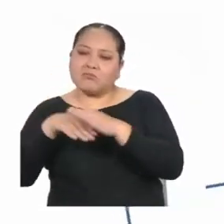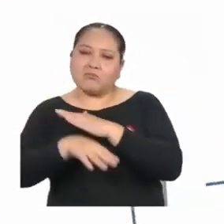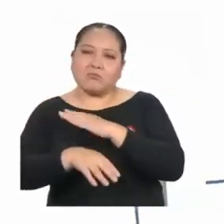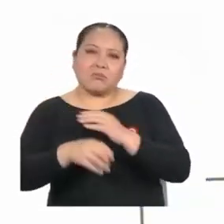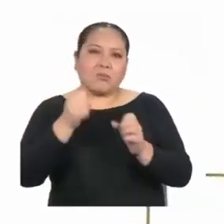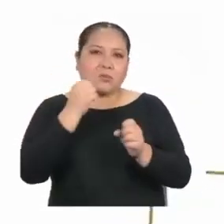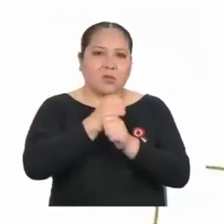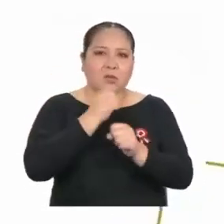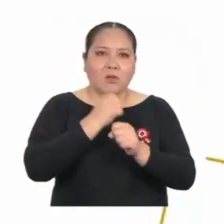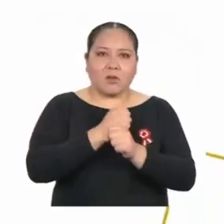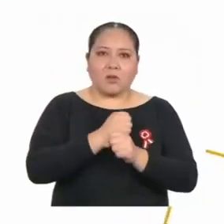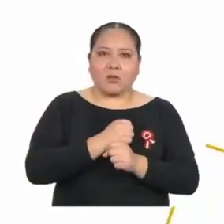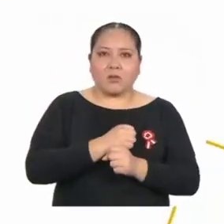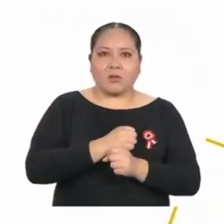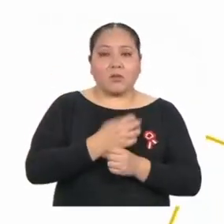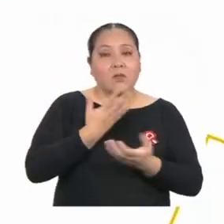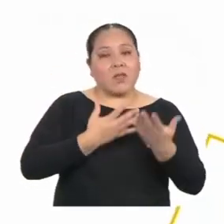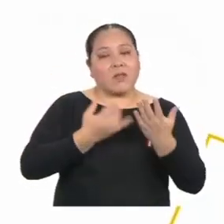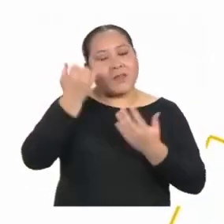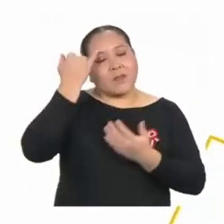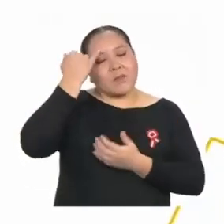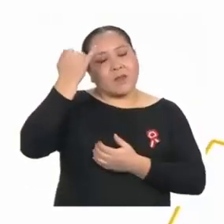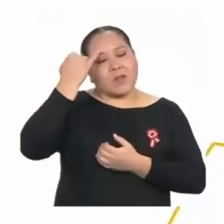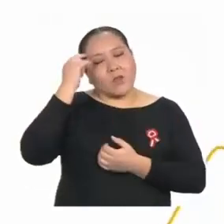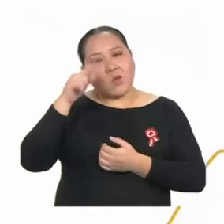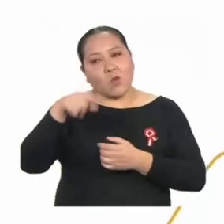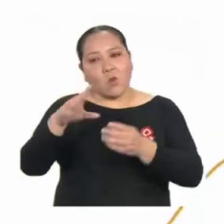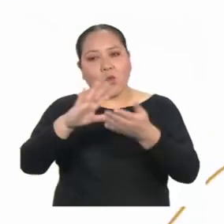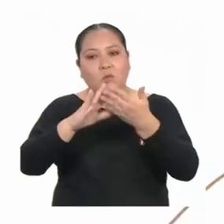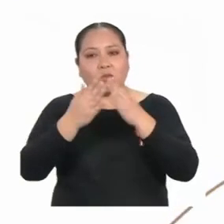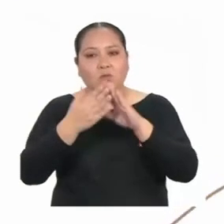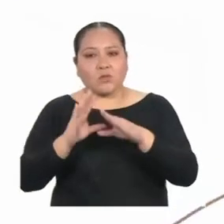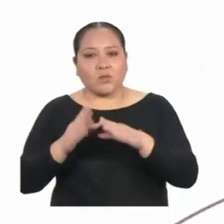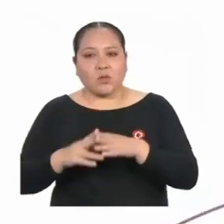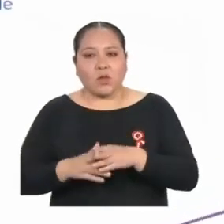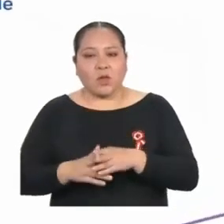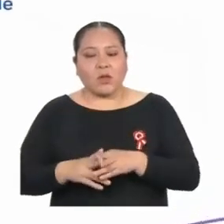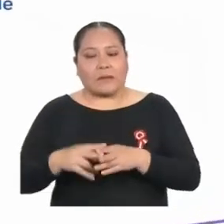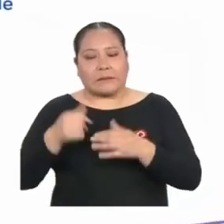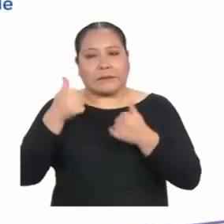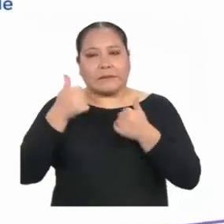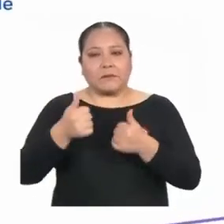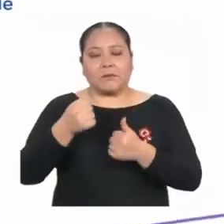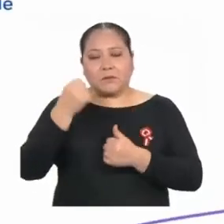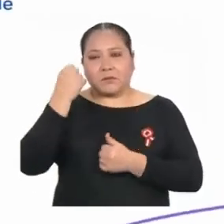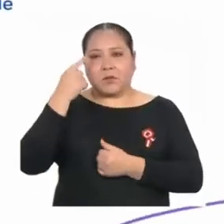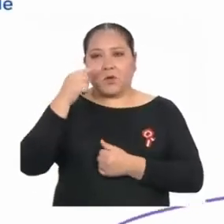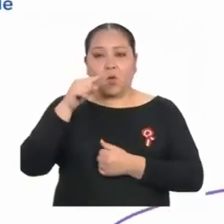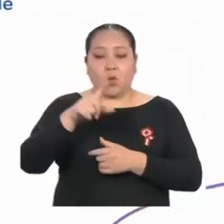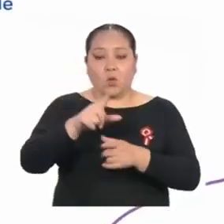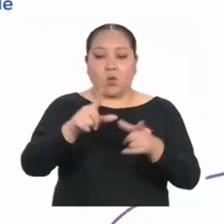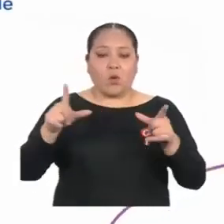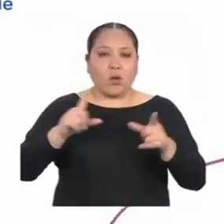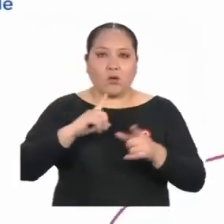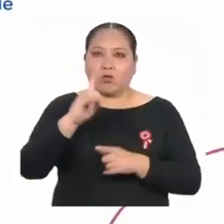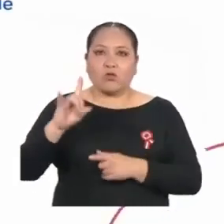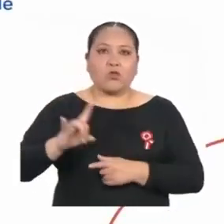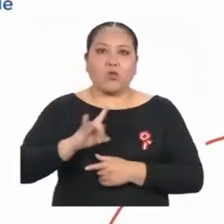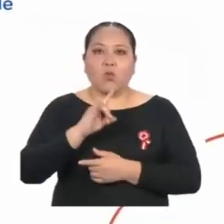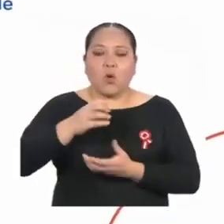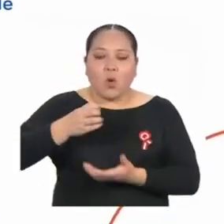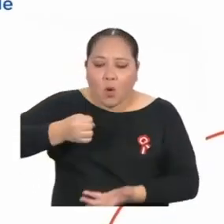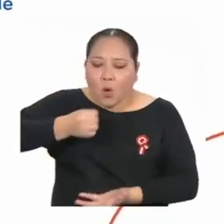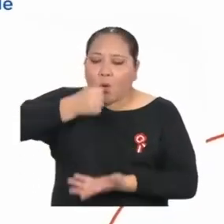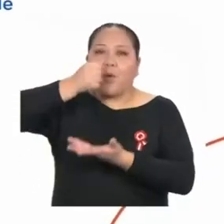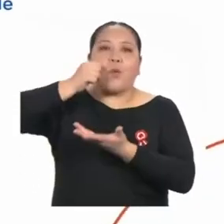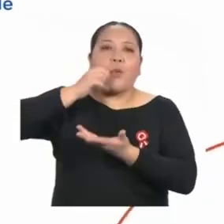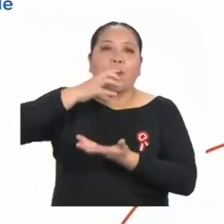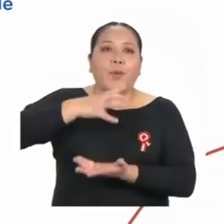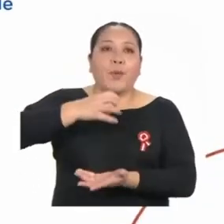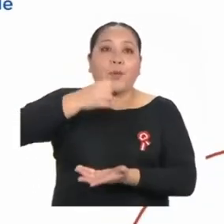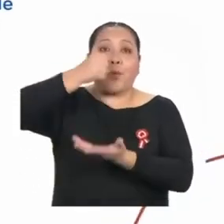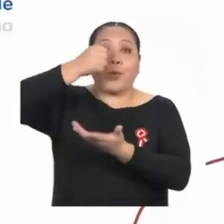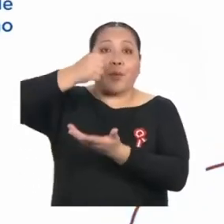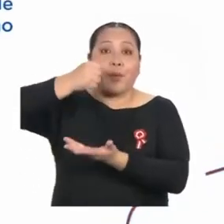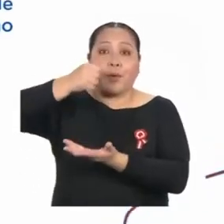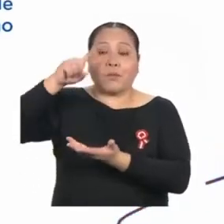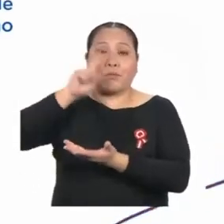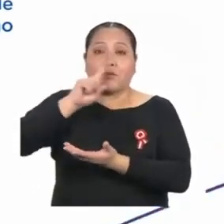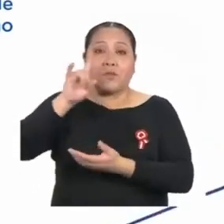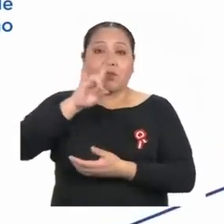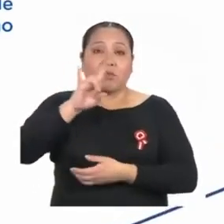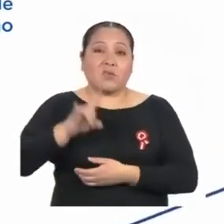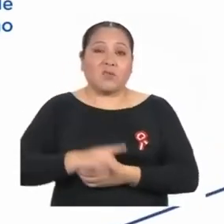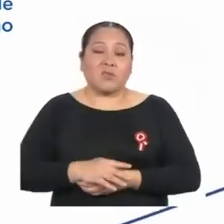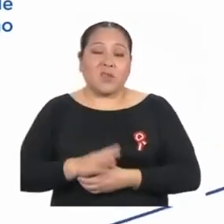veces imagino una ciudad más concientizada, un lugar en donde no se use bolsas de plástico, donde la gente no tire basura al